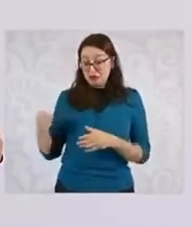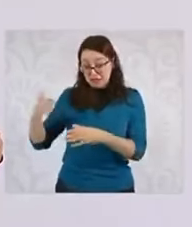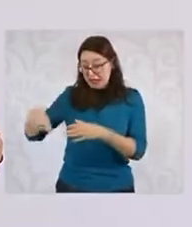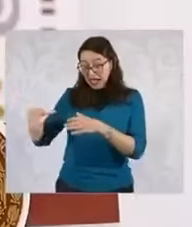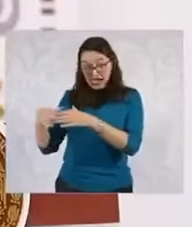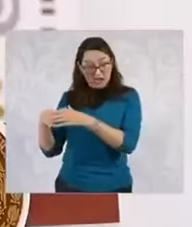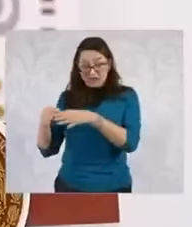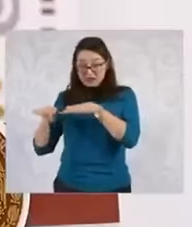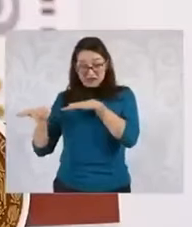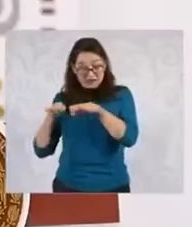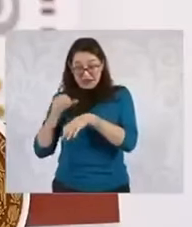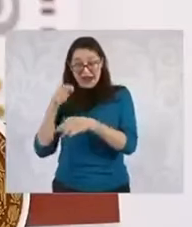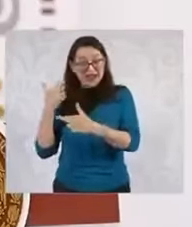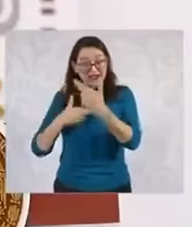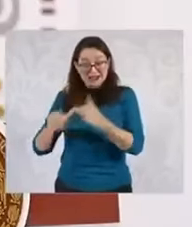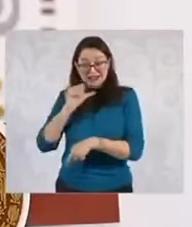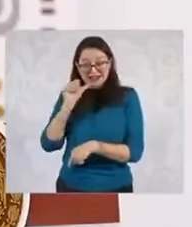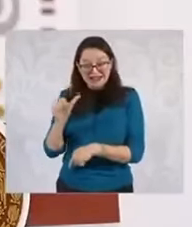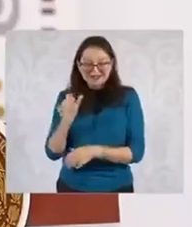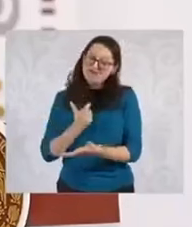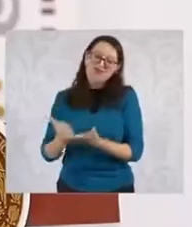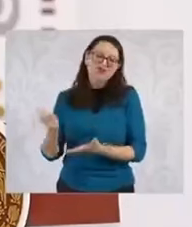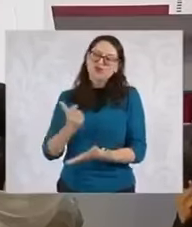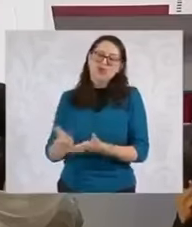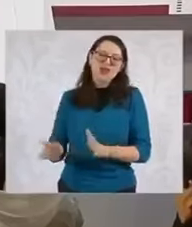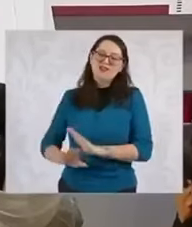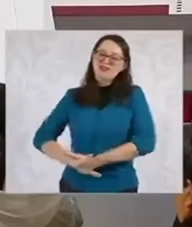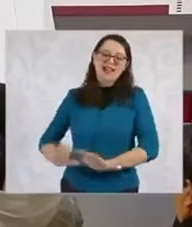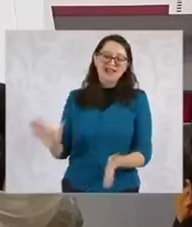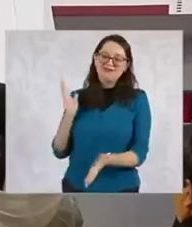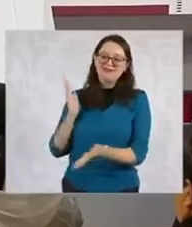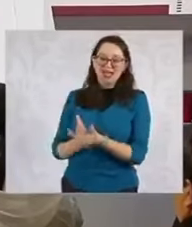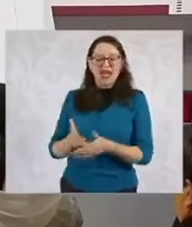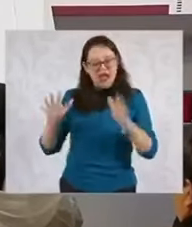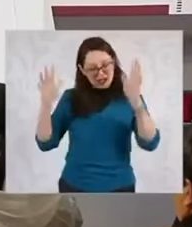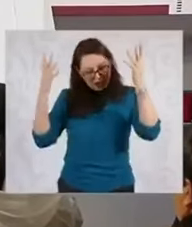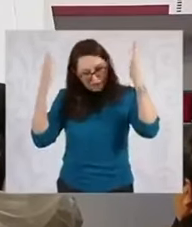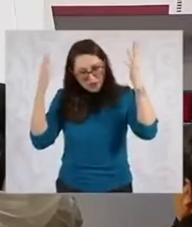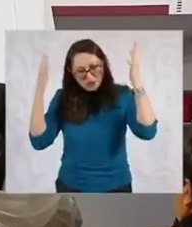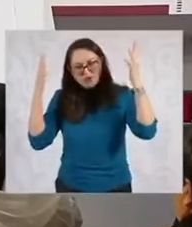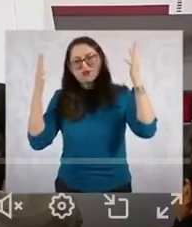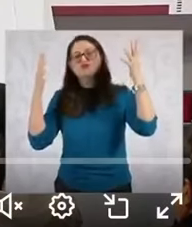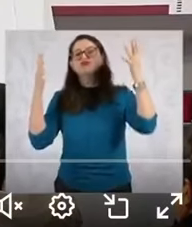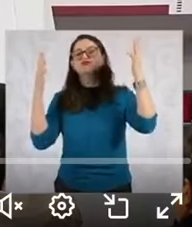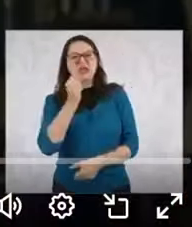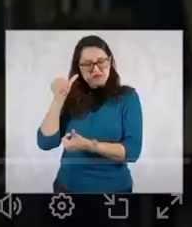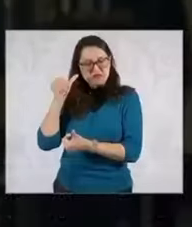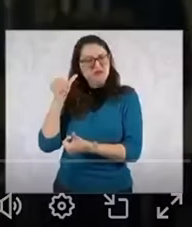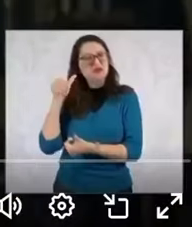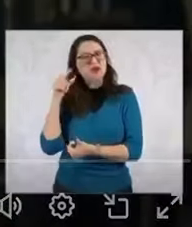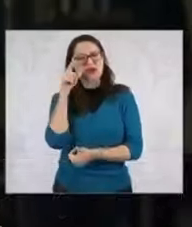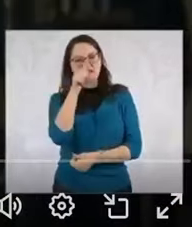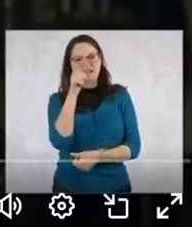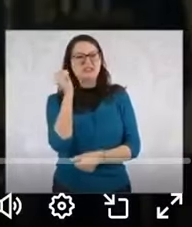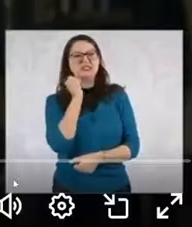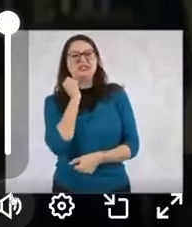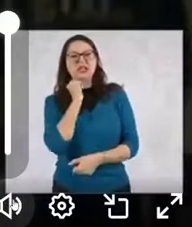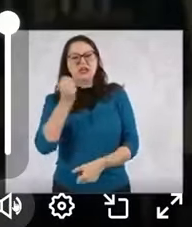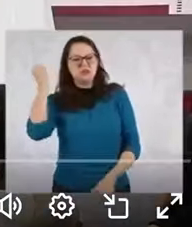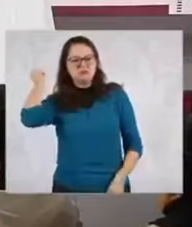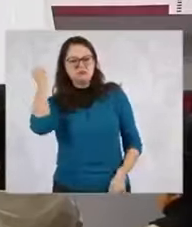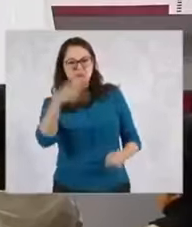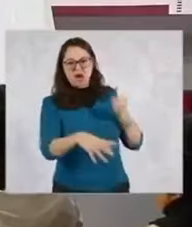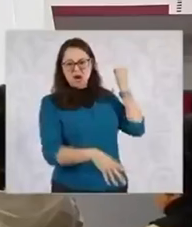Sansón a las patadas. Esto no es benéfico para nadie. Para nadie. Esto.